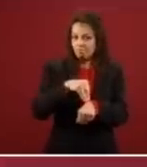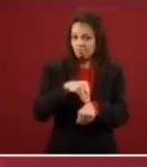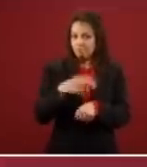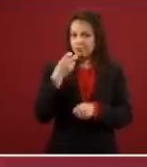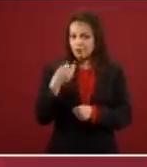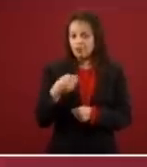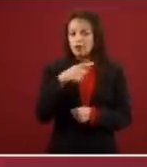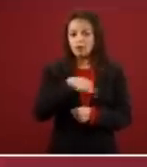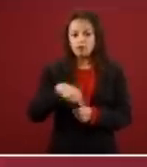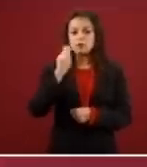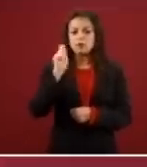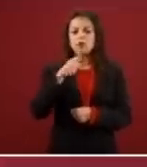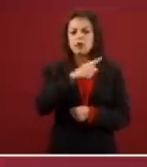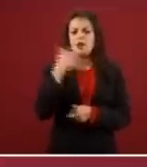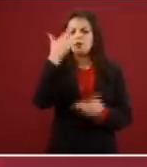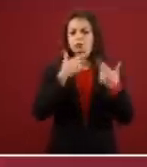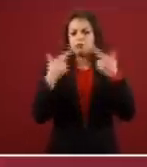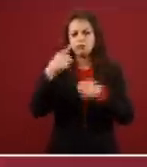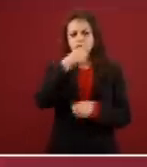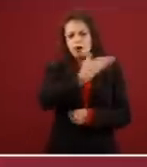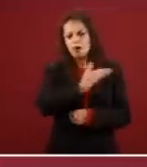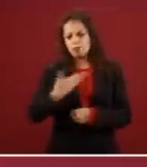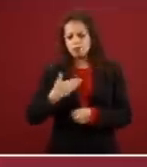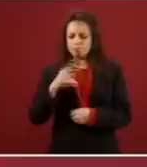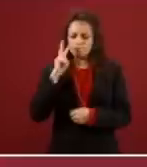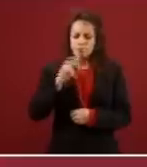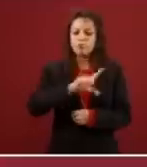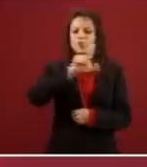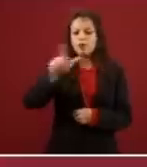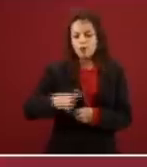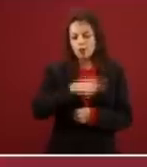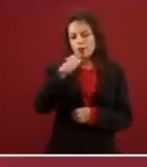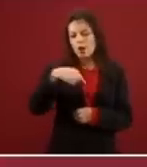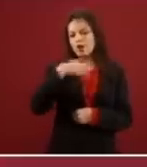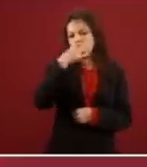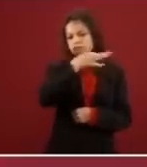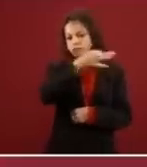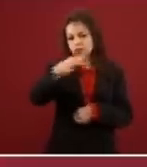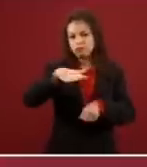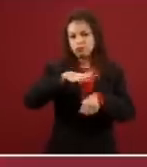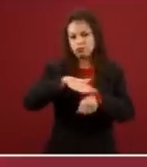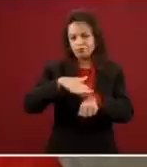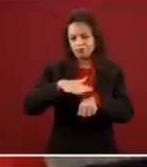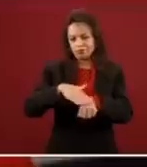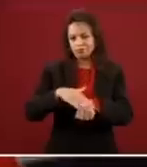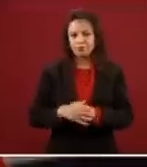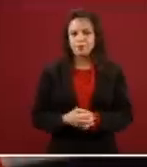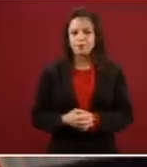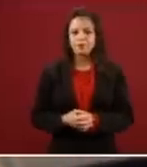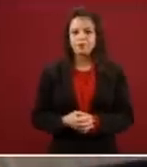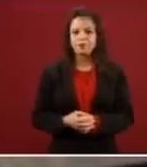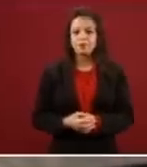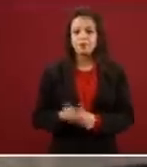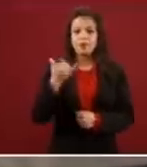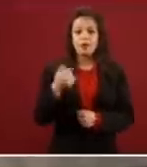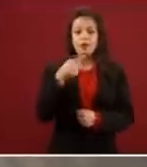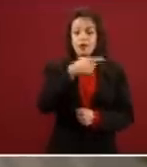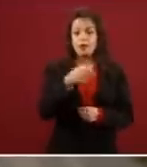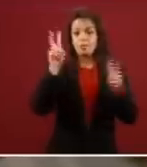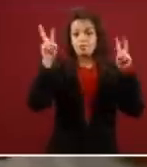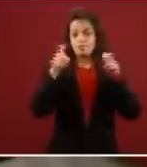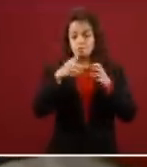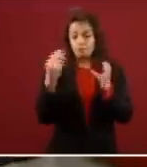el presidente y se informará en su momento. Y respecto a la capacitación, tenemos un proceso